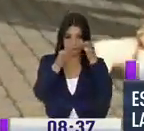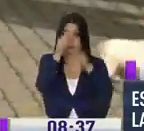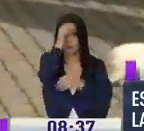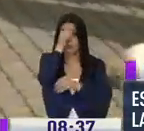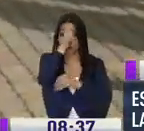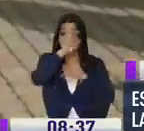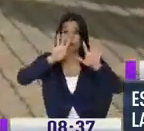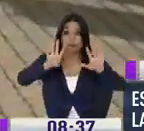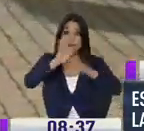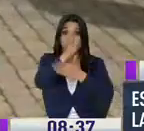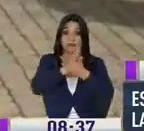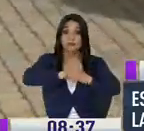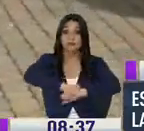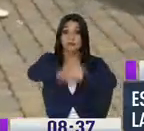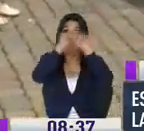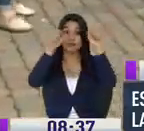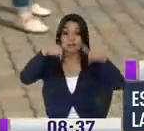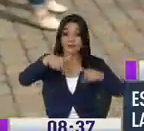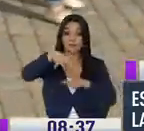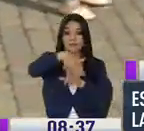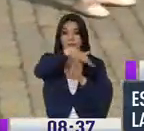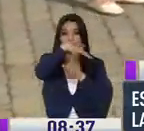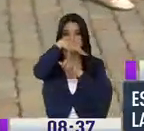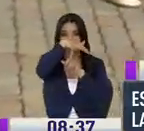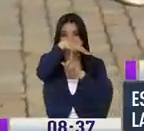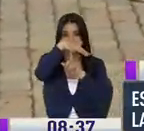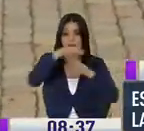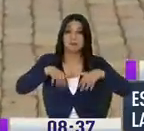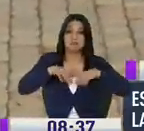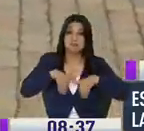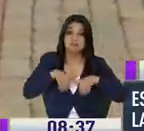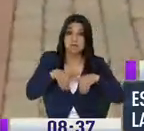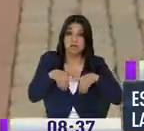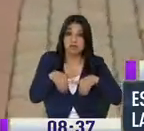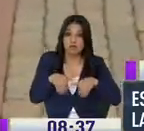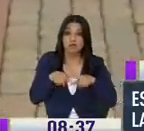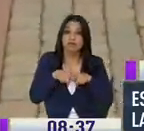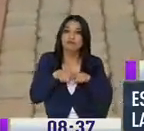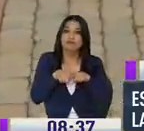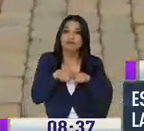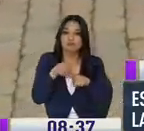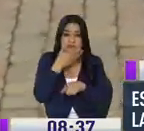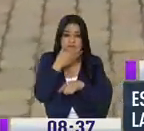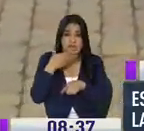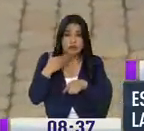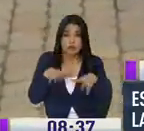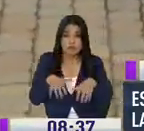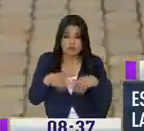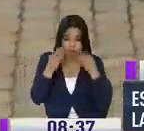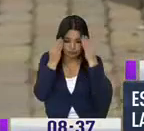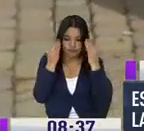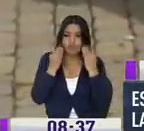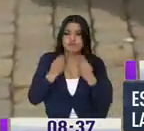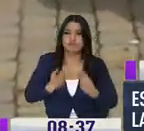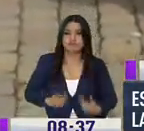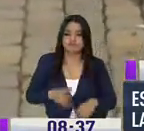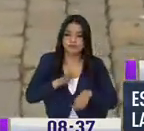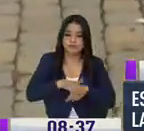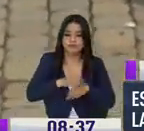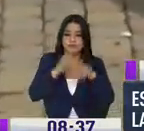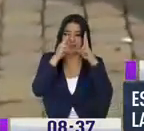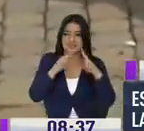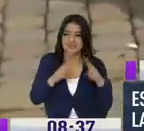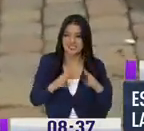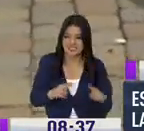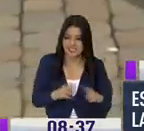de las 9:30 de la mañana, vamos a estar aquí en el parque. Los perritos van a tener un concurso del mejor perrito disfrazado con motivo de Navidad. También